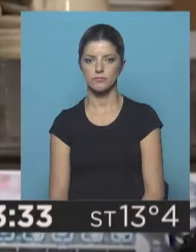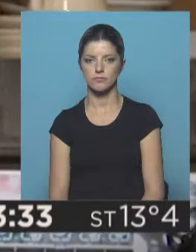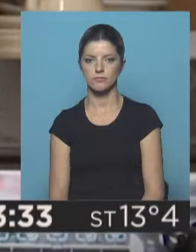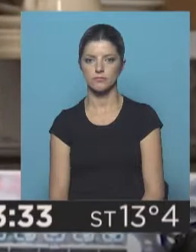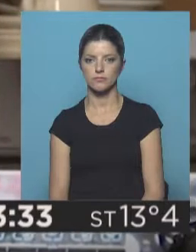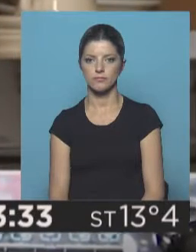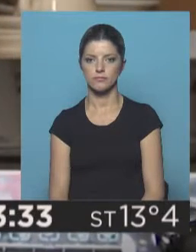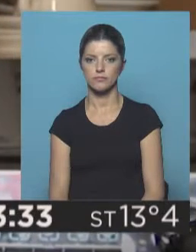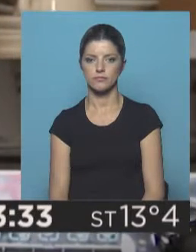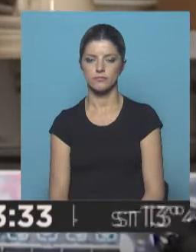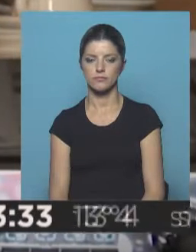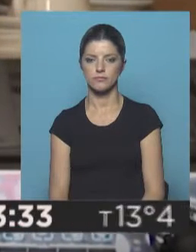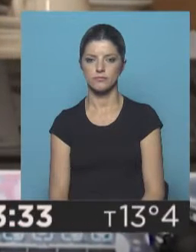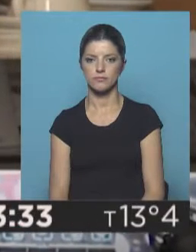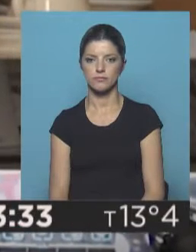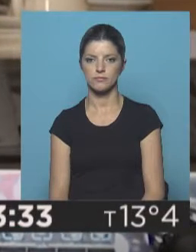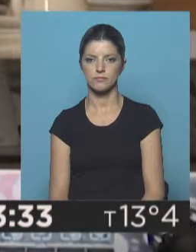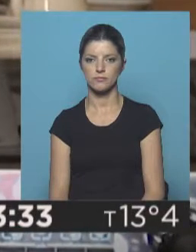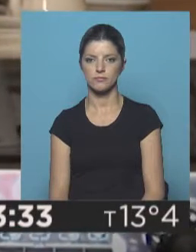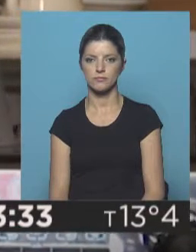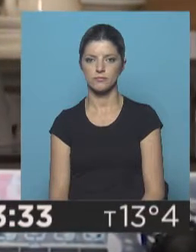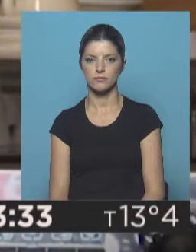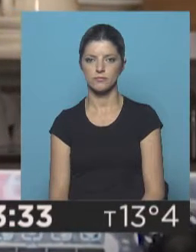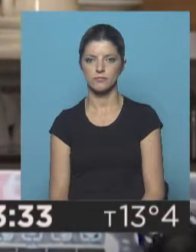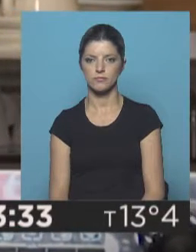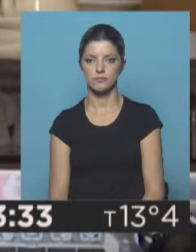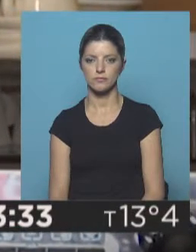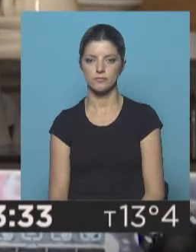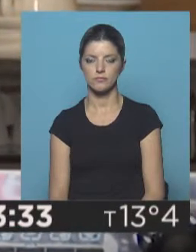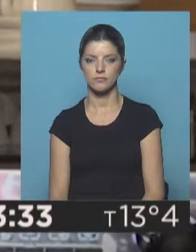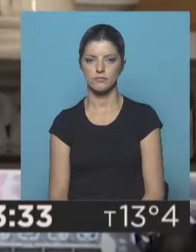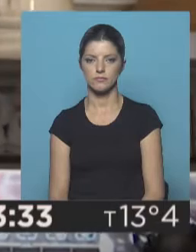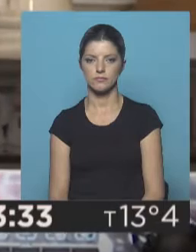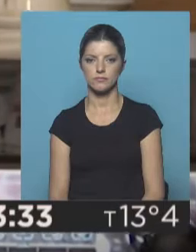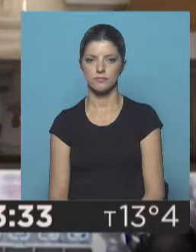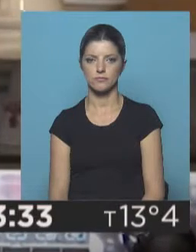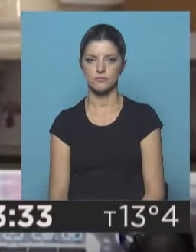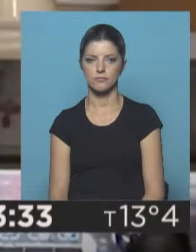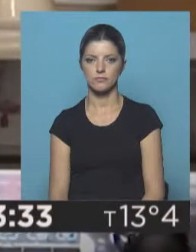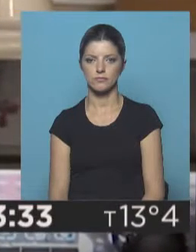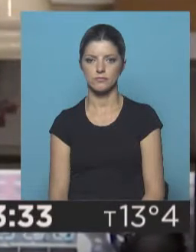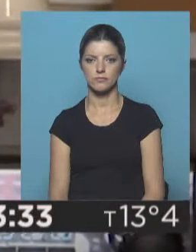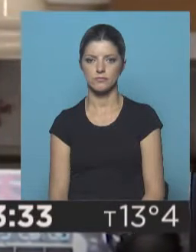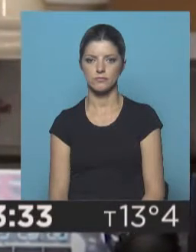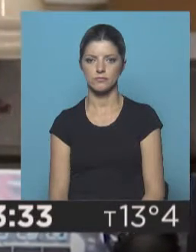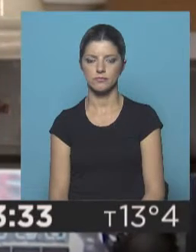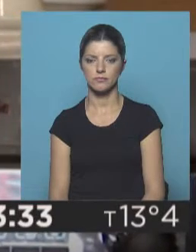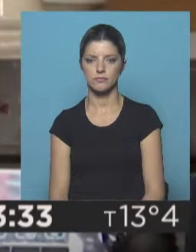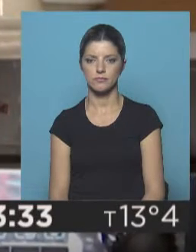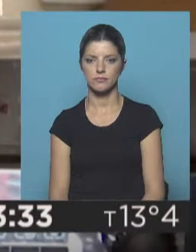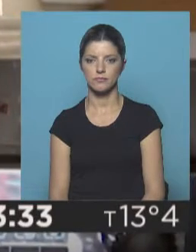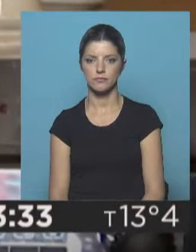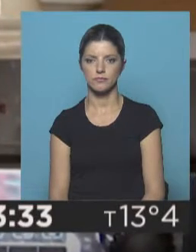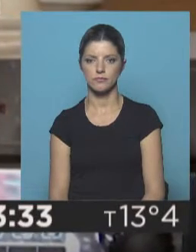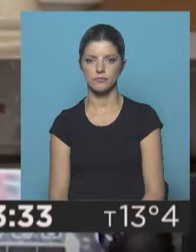we just help them a lot and we do our best, but it's not enough.